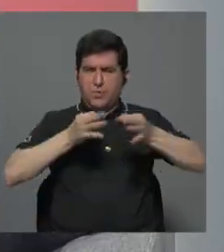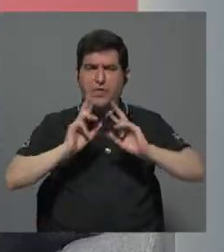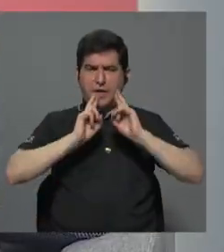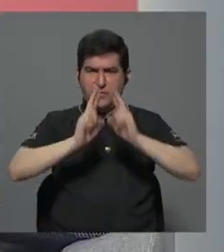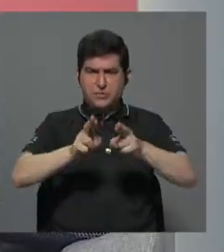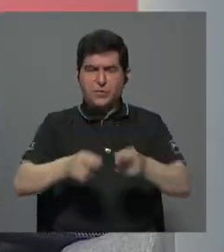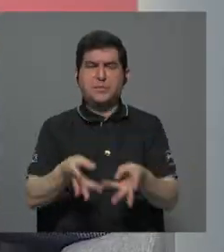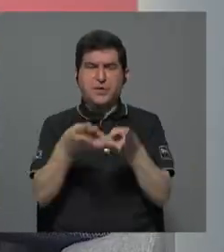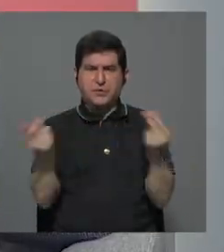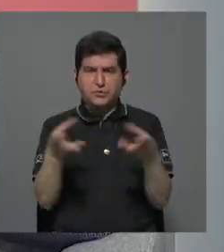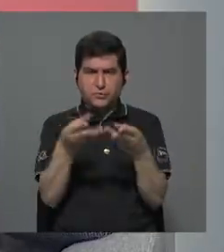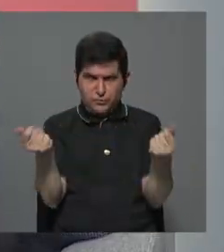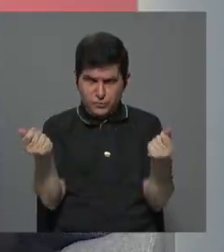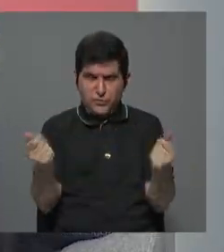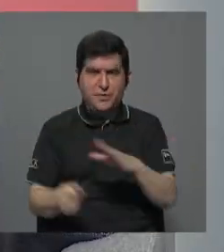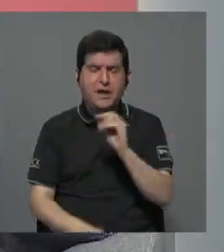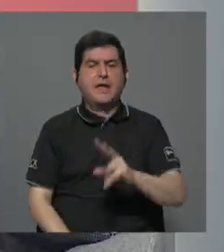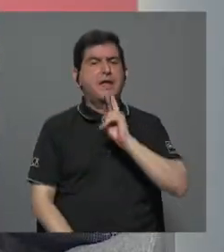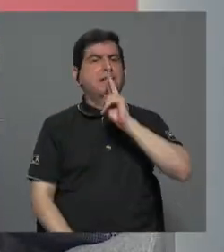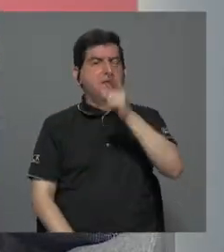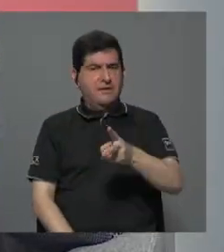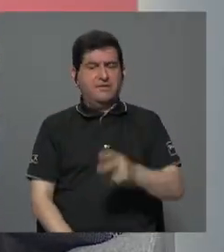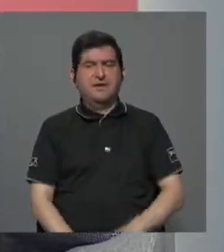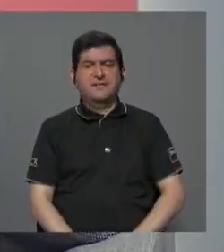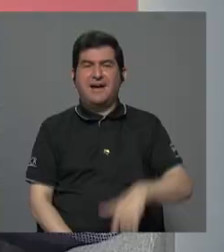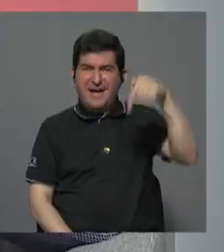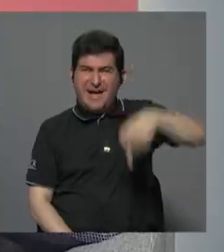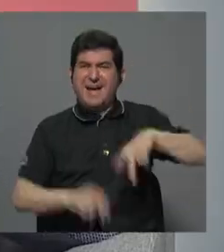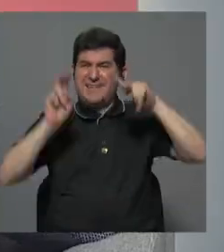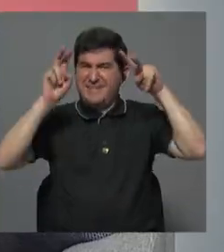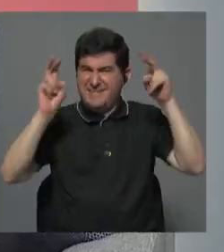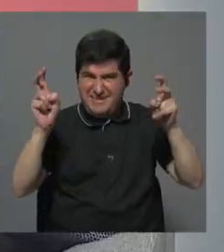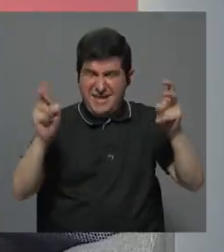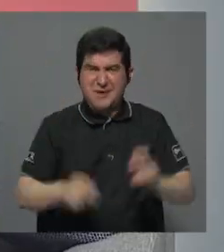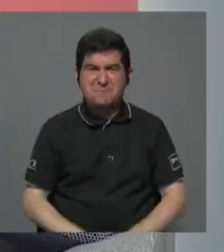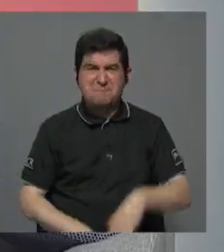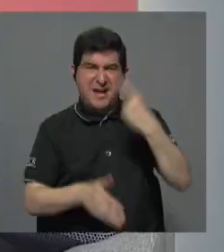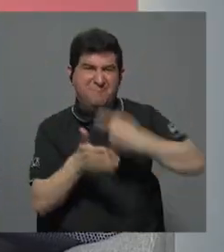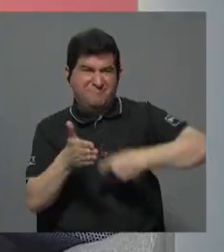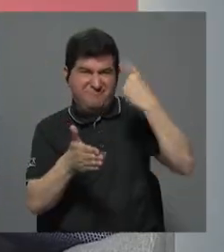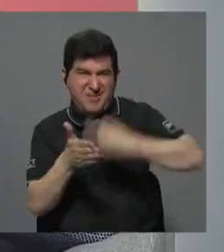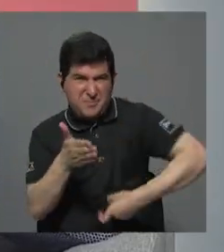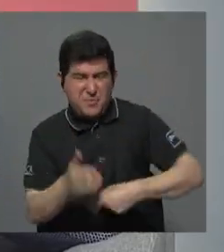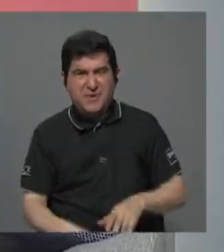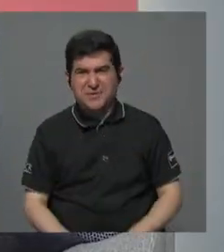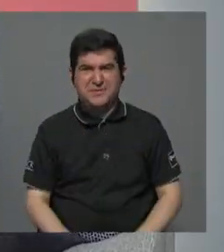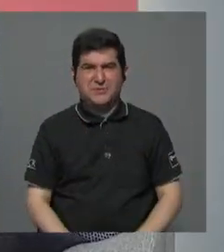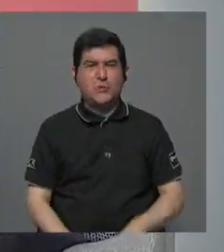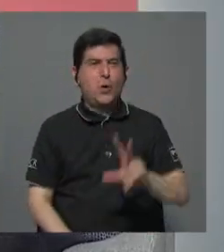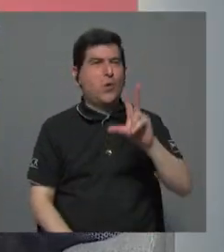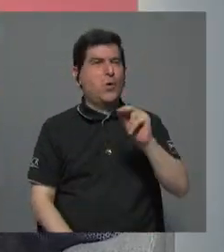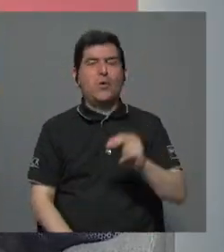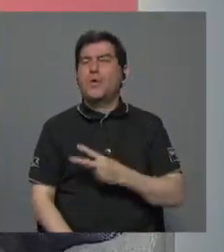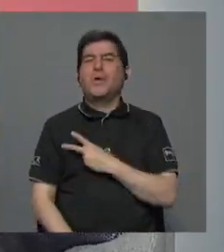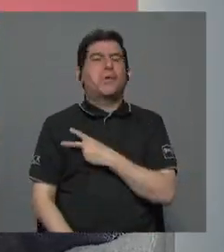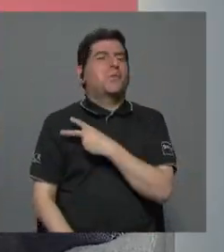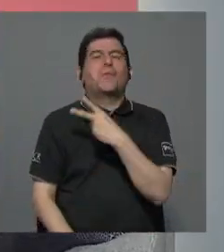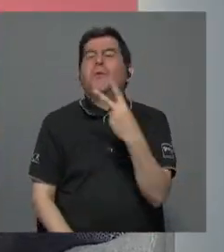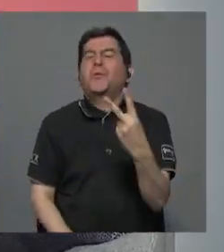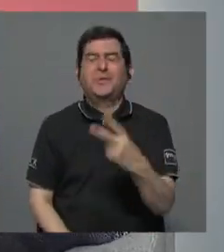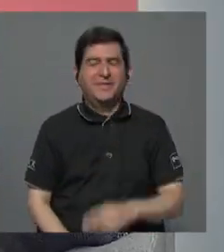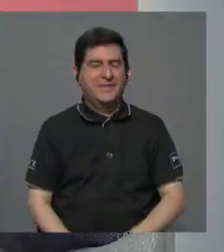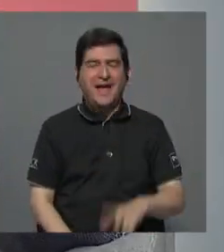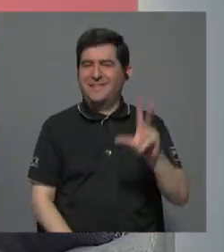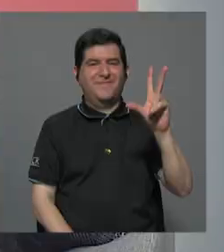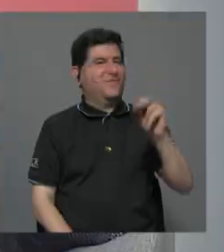poder resolver y para poder verdaderamente es que aquí el tema de los impuestos no es voluntariado